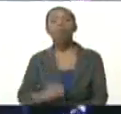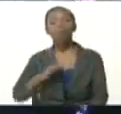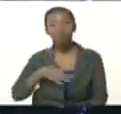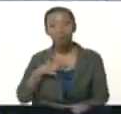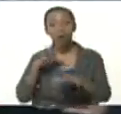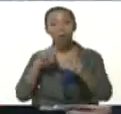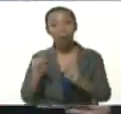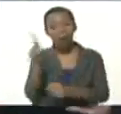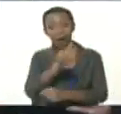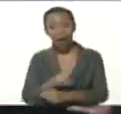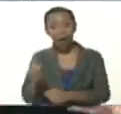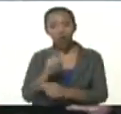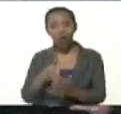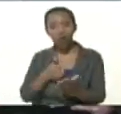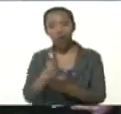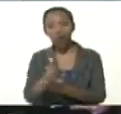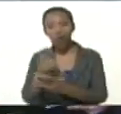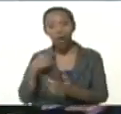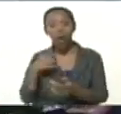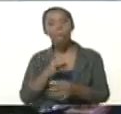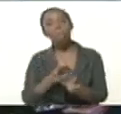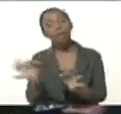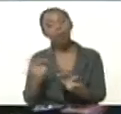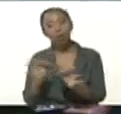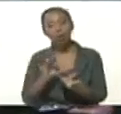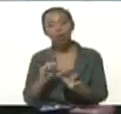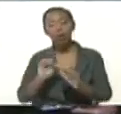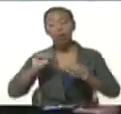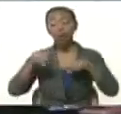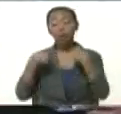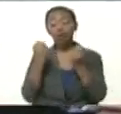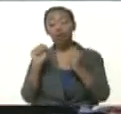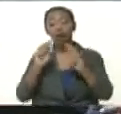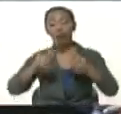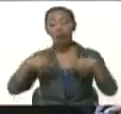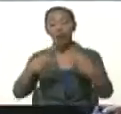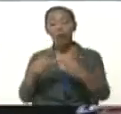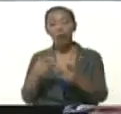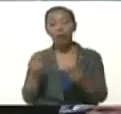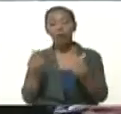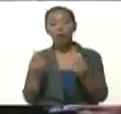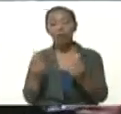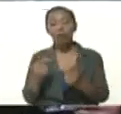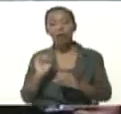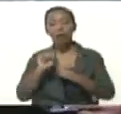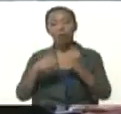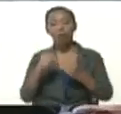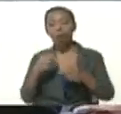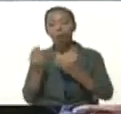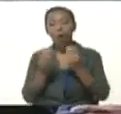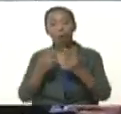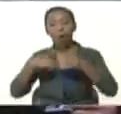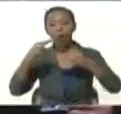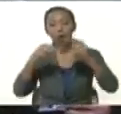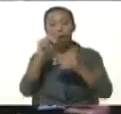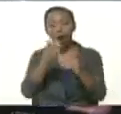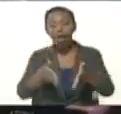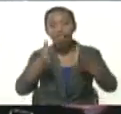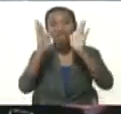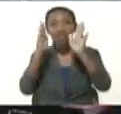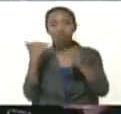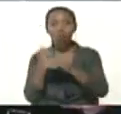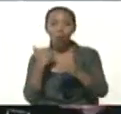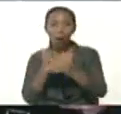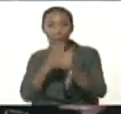Ya pueden comprar caucho a través del Petro. Todo el mundo pendiente, estamos articulando la nueva economía, articulando, es como quien va construyendo un edificio. Ya vamos,